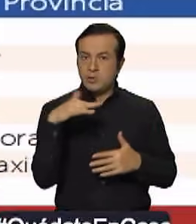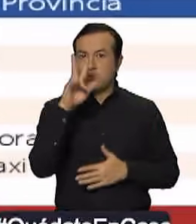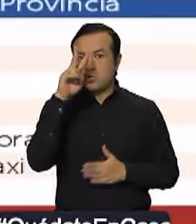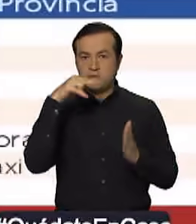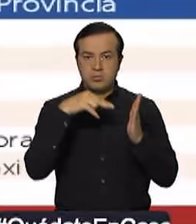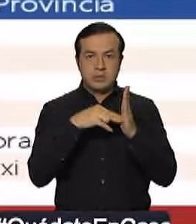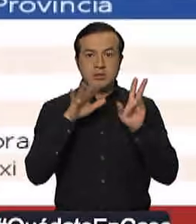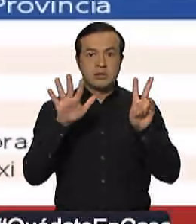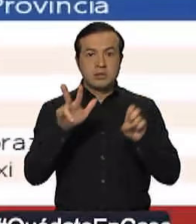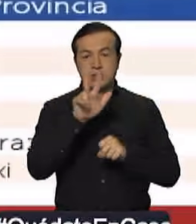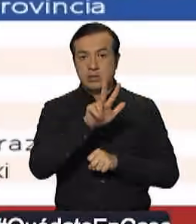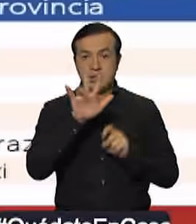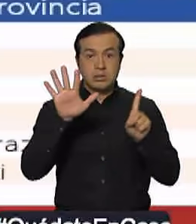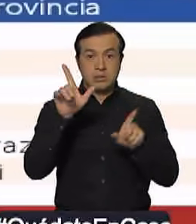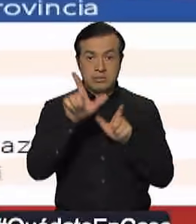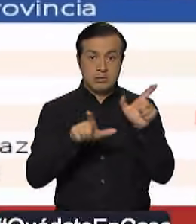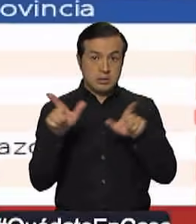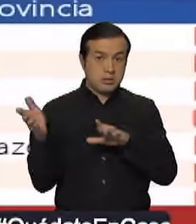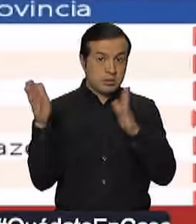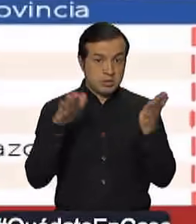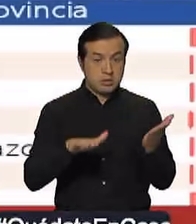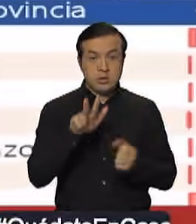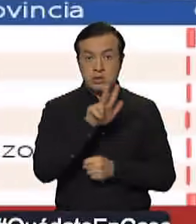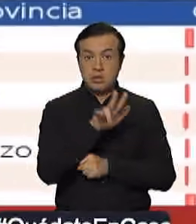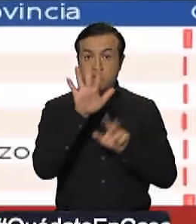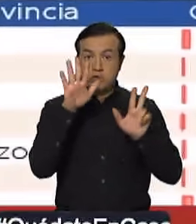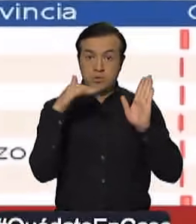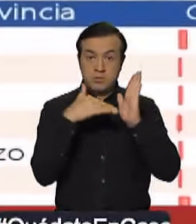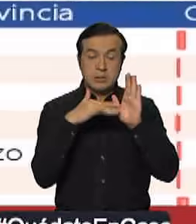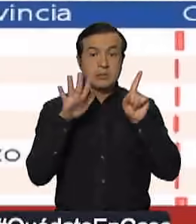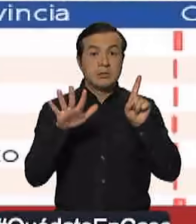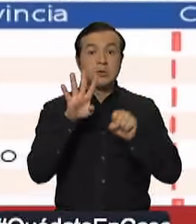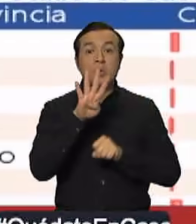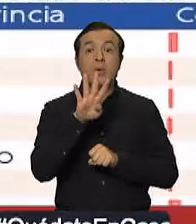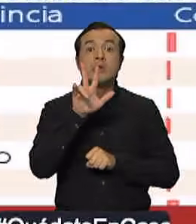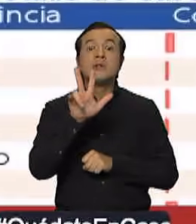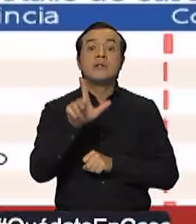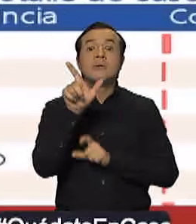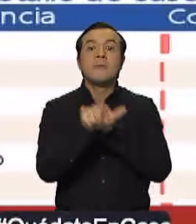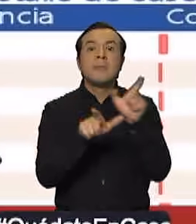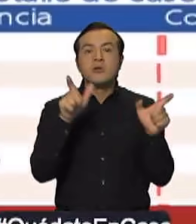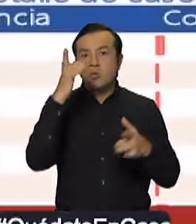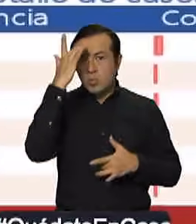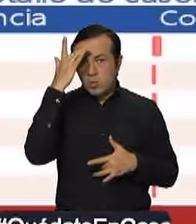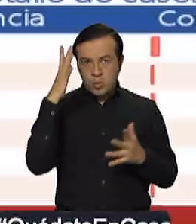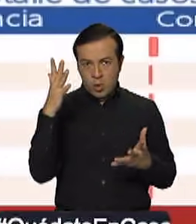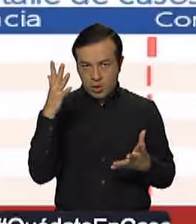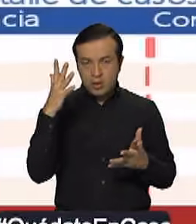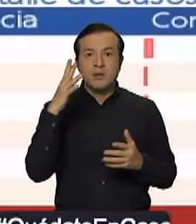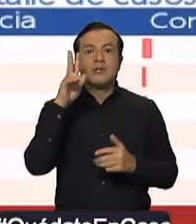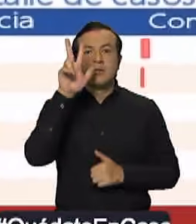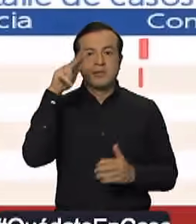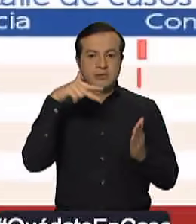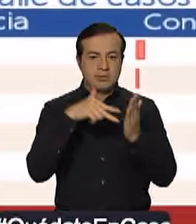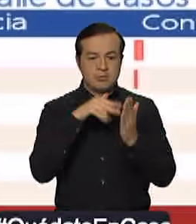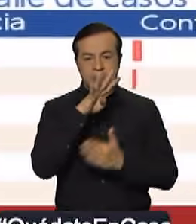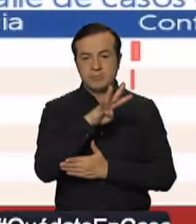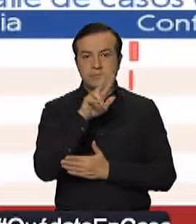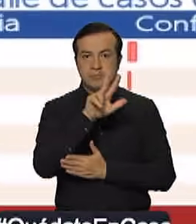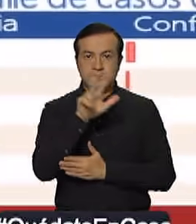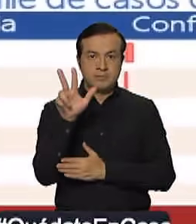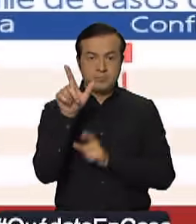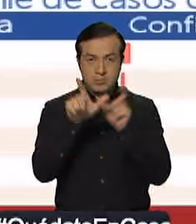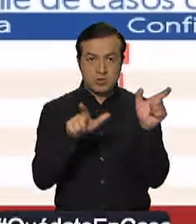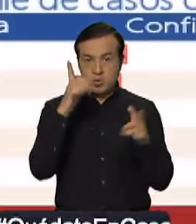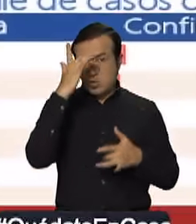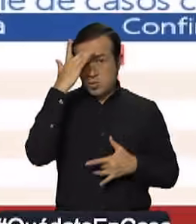2.736 fallecidos, 38.643 Casos descartados, 3.433